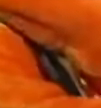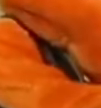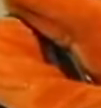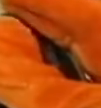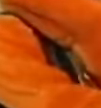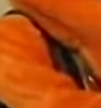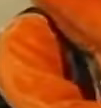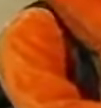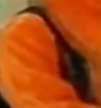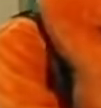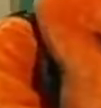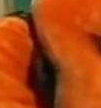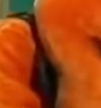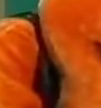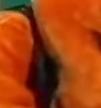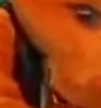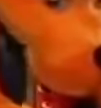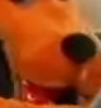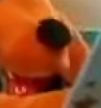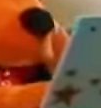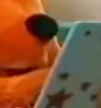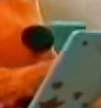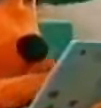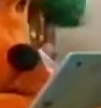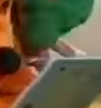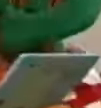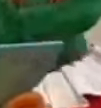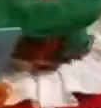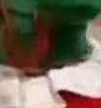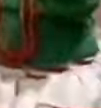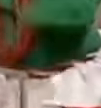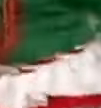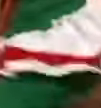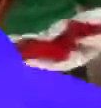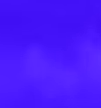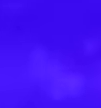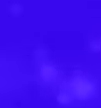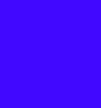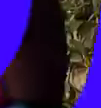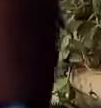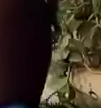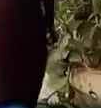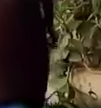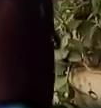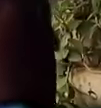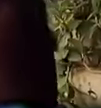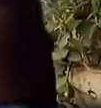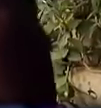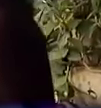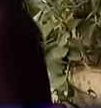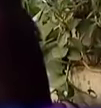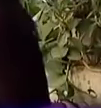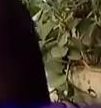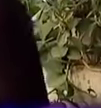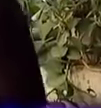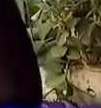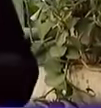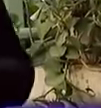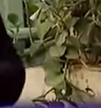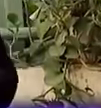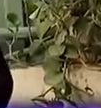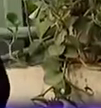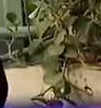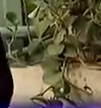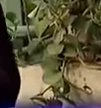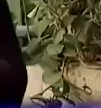dile, dile, dile. Yo quería un paje. Nathan, dile, dile, dile. Un arco iris no se inventa así como así.